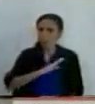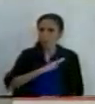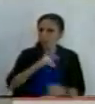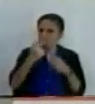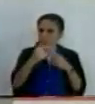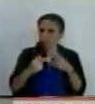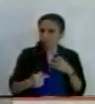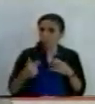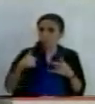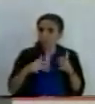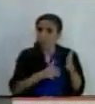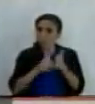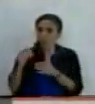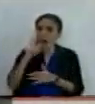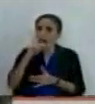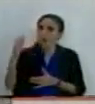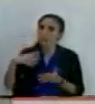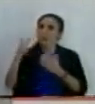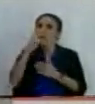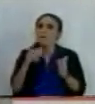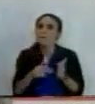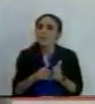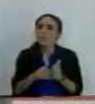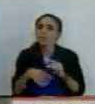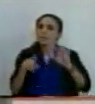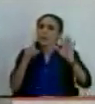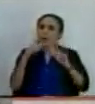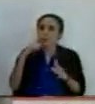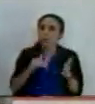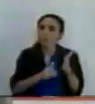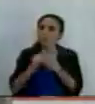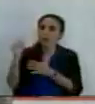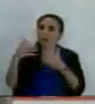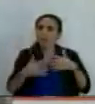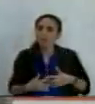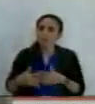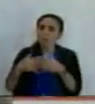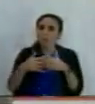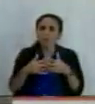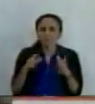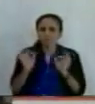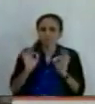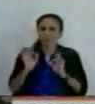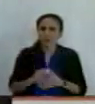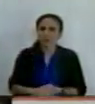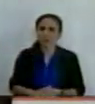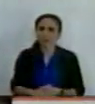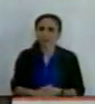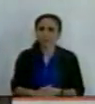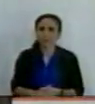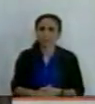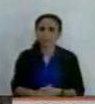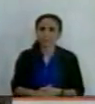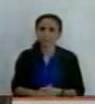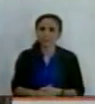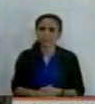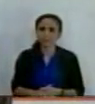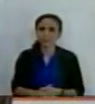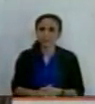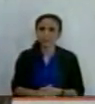no voy para Estados Unidos del año 2006, gracias a Dios. ¿Quién disfruta de eso? Se la están comiendo las hormigas, se la están comiendo, ¿cómo se